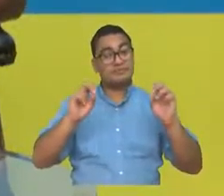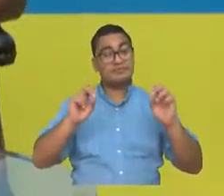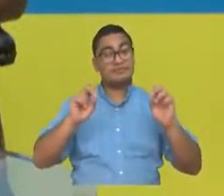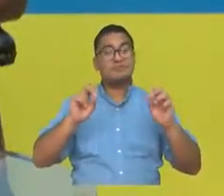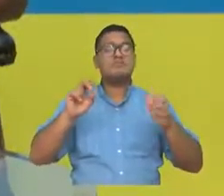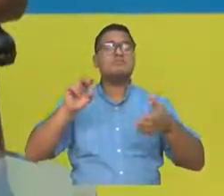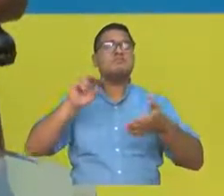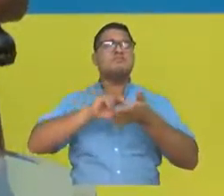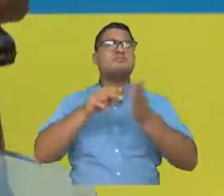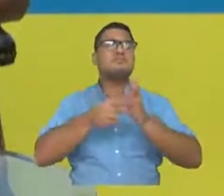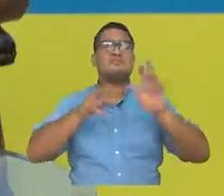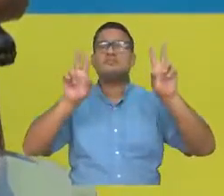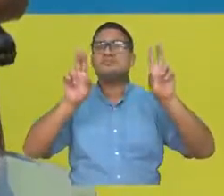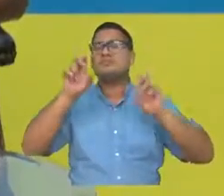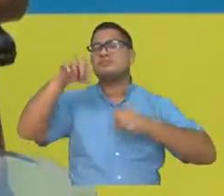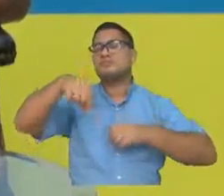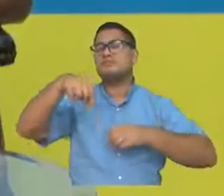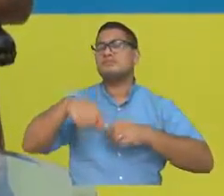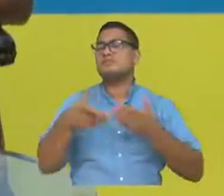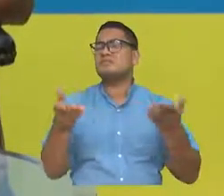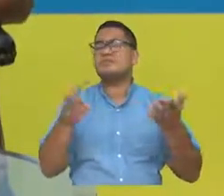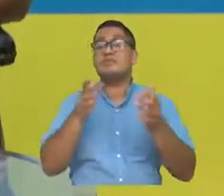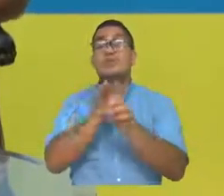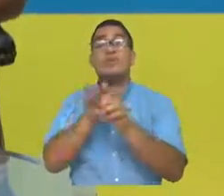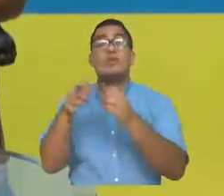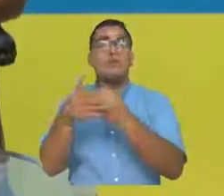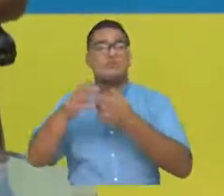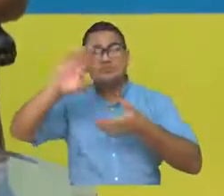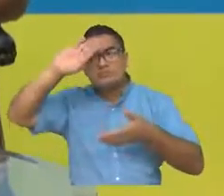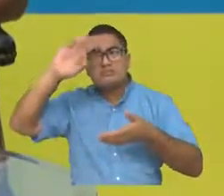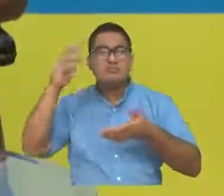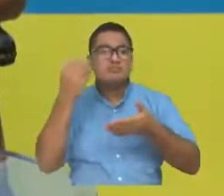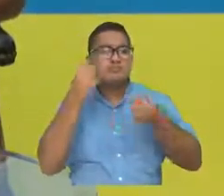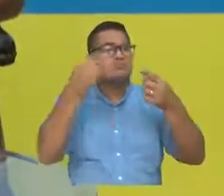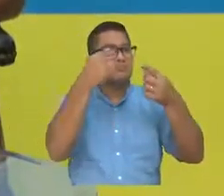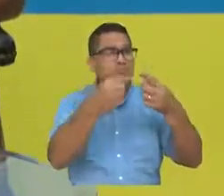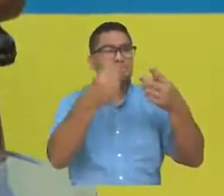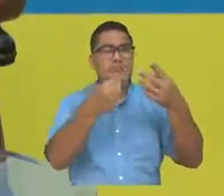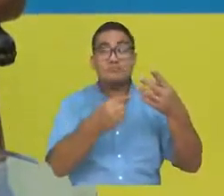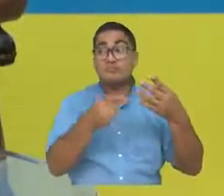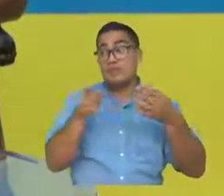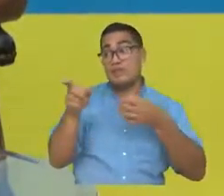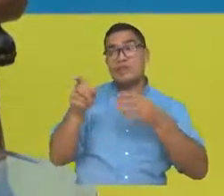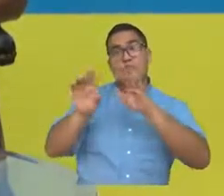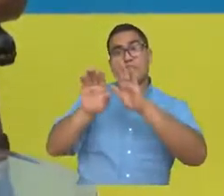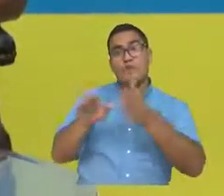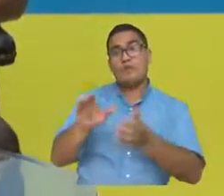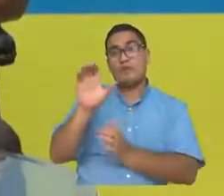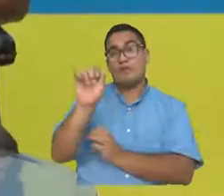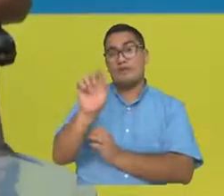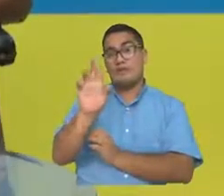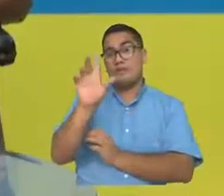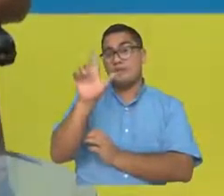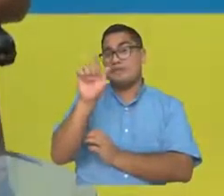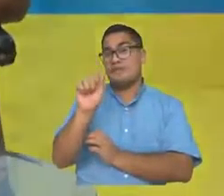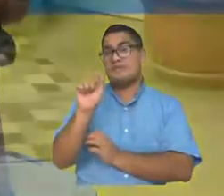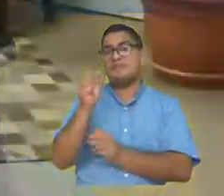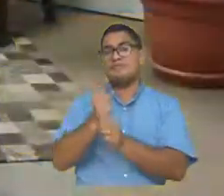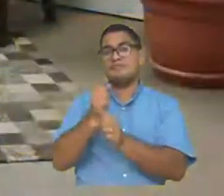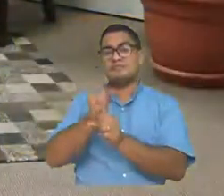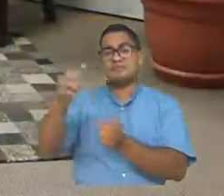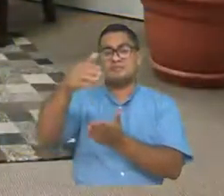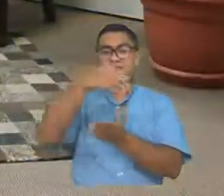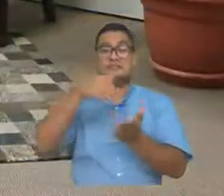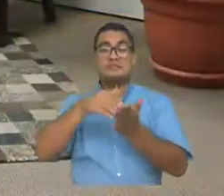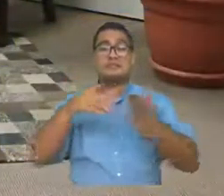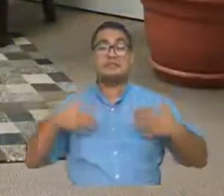Parlamentario Nicaragua y en YouTube usted nos busca como Asamblea TVNIC. El día de hoy estamos hablando sobre los síntomas del COVID-19